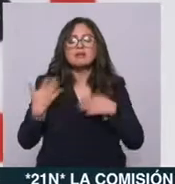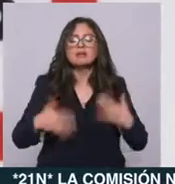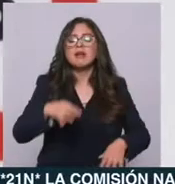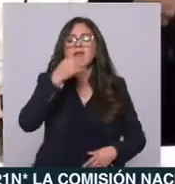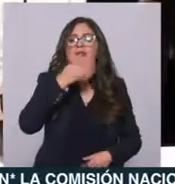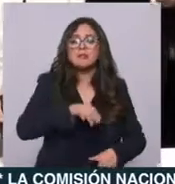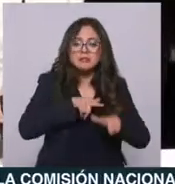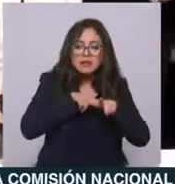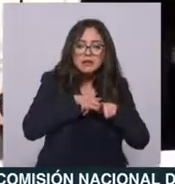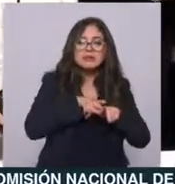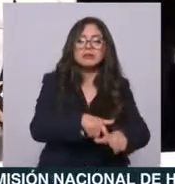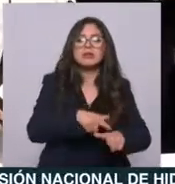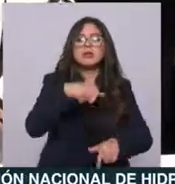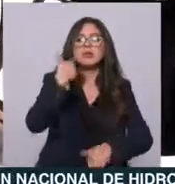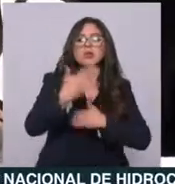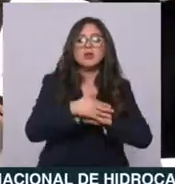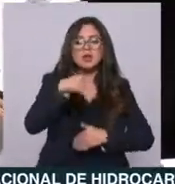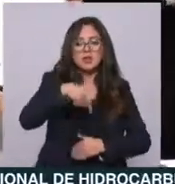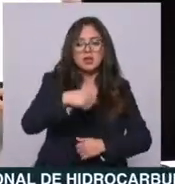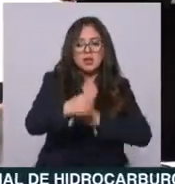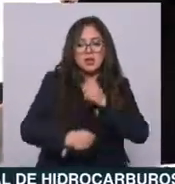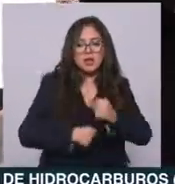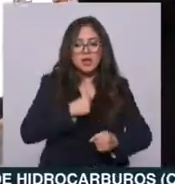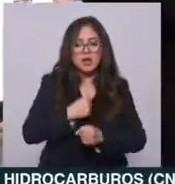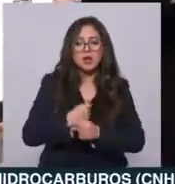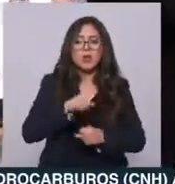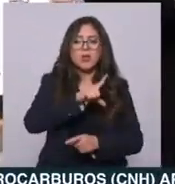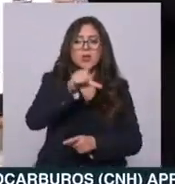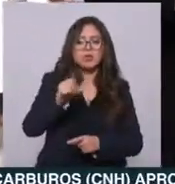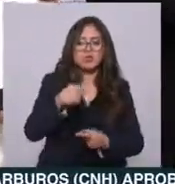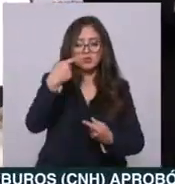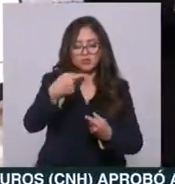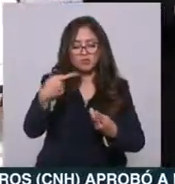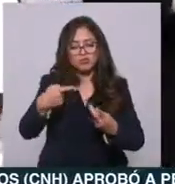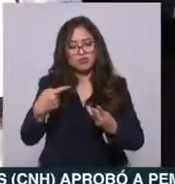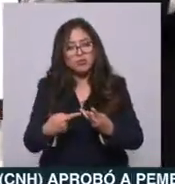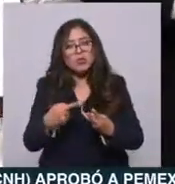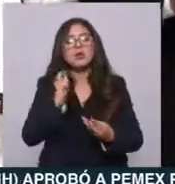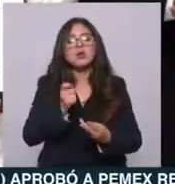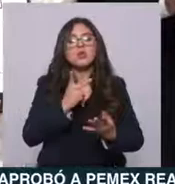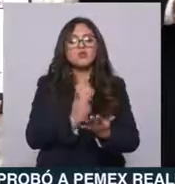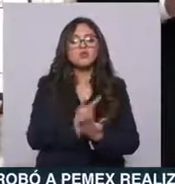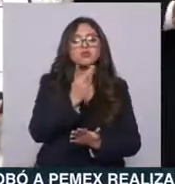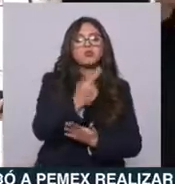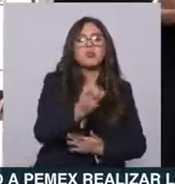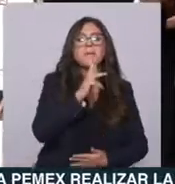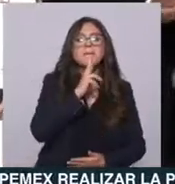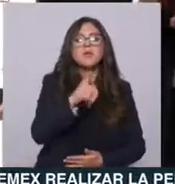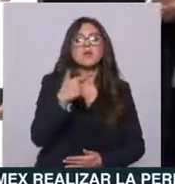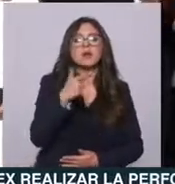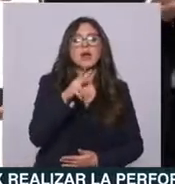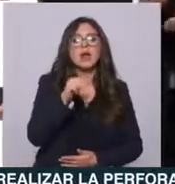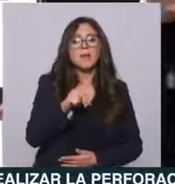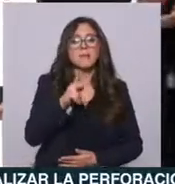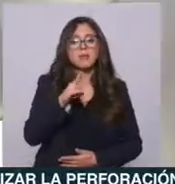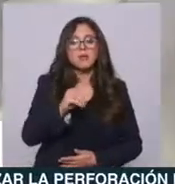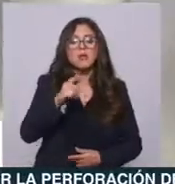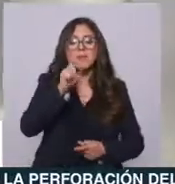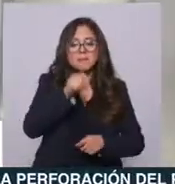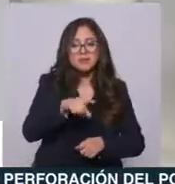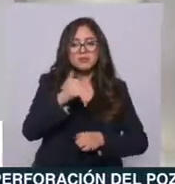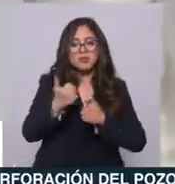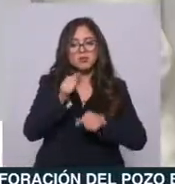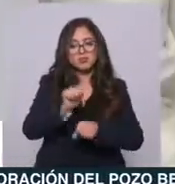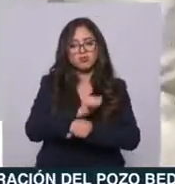fiesta seguirá y buscará este año y los 3 próximos lograr el nombramiento al mejor Gran Premio del serial de